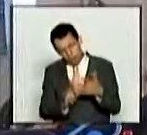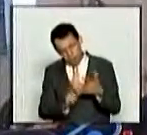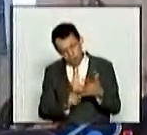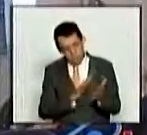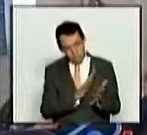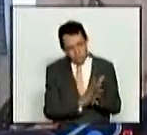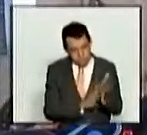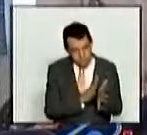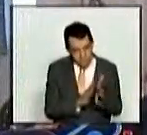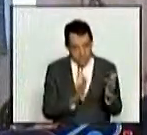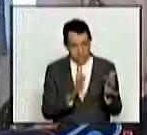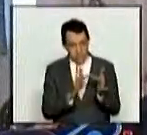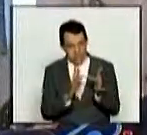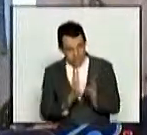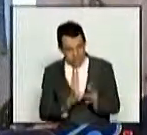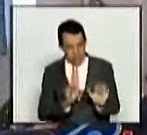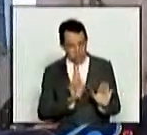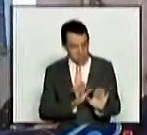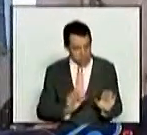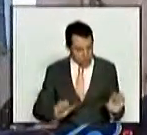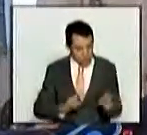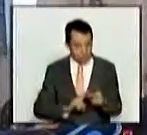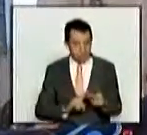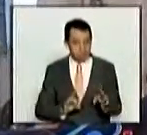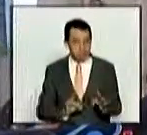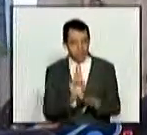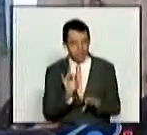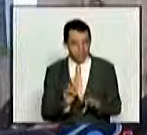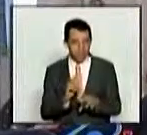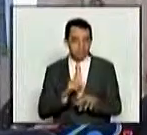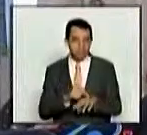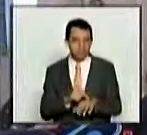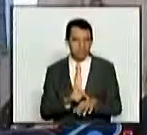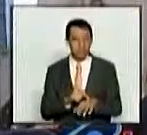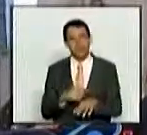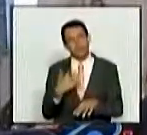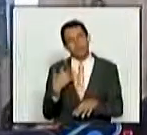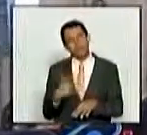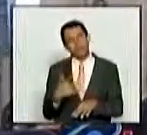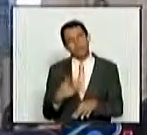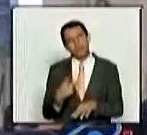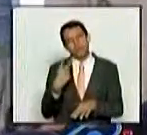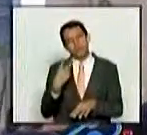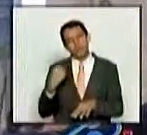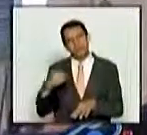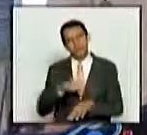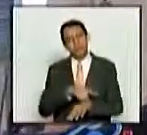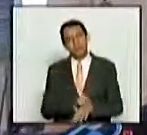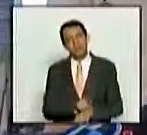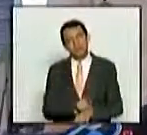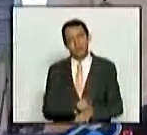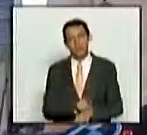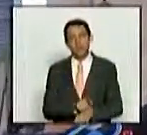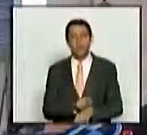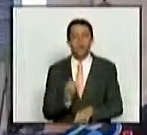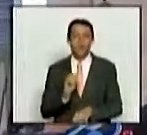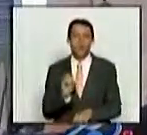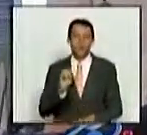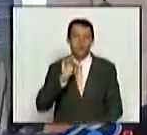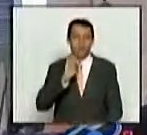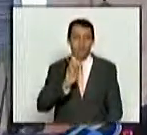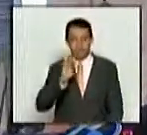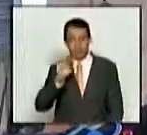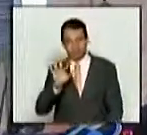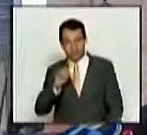quiropraxia, masaje, las agujas perfectamente duran entre 20 minutos a 40, 45 minutos una